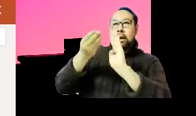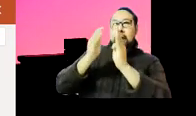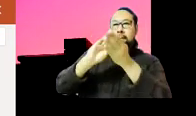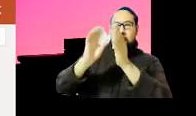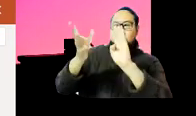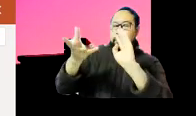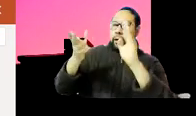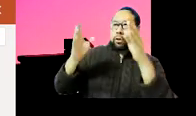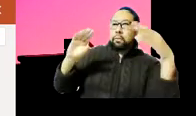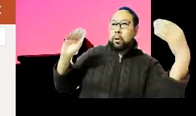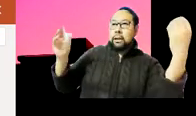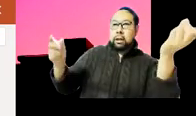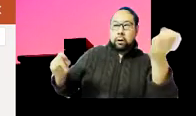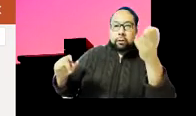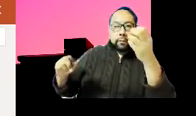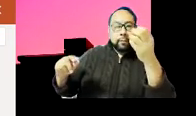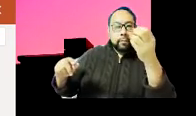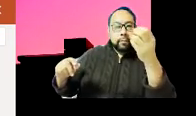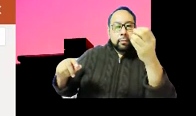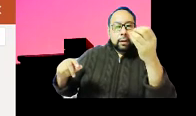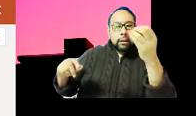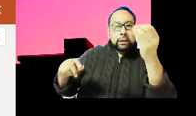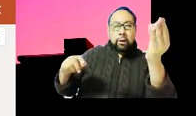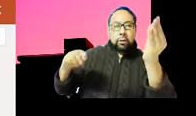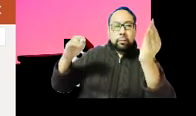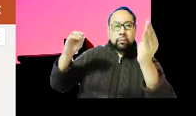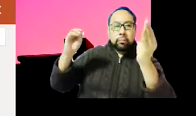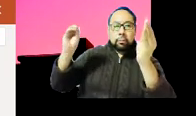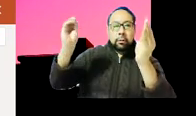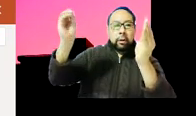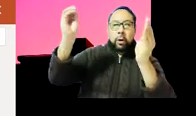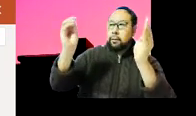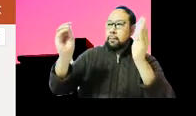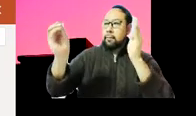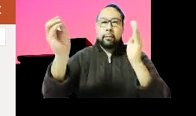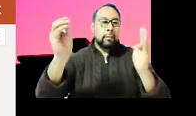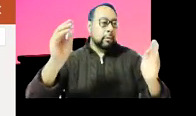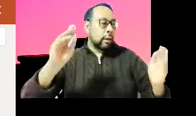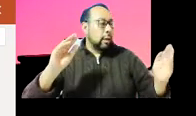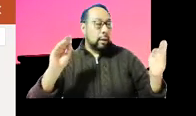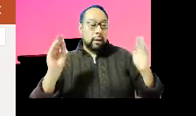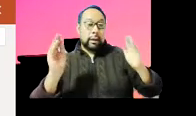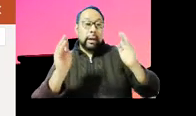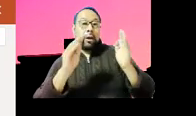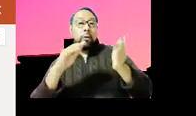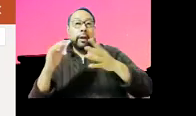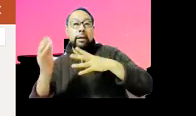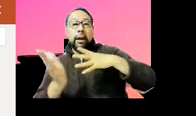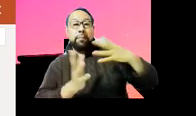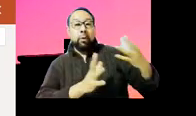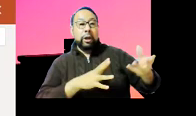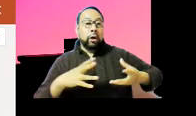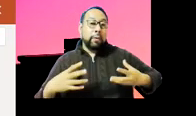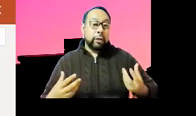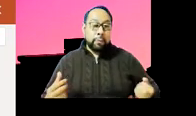dos personas, vamos a poner dos políticos, Chano y Juan, que quieren